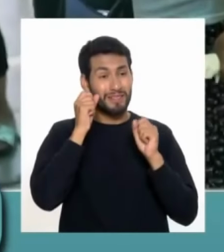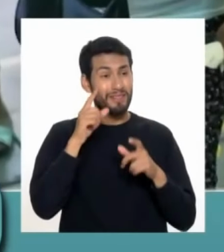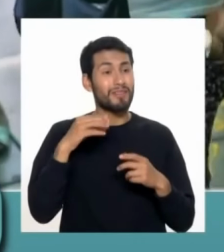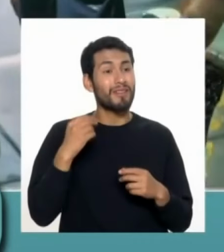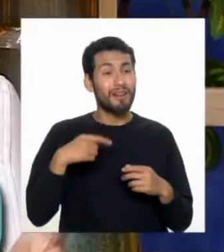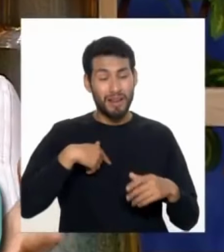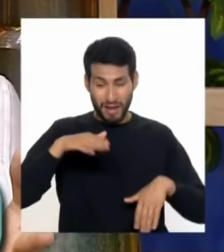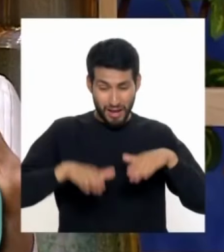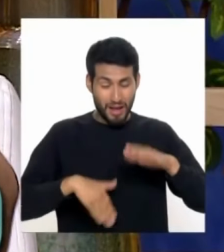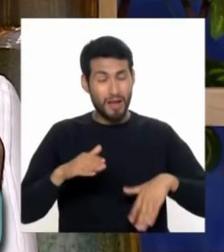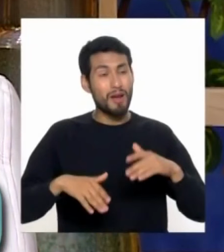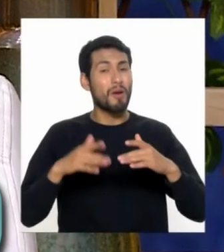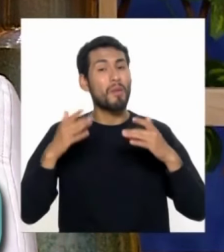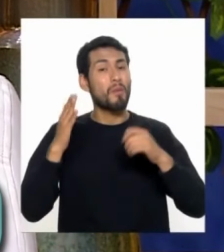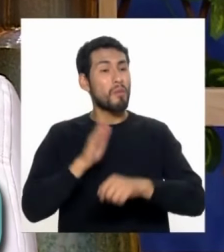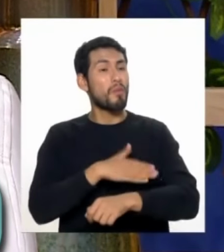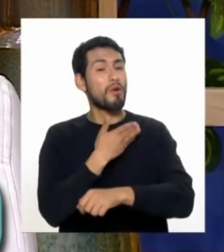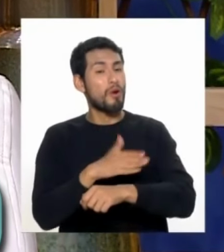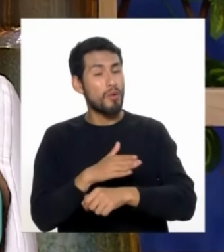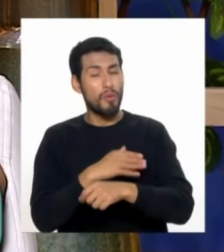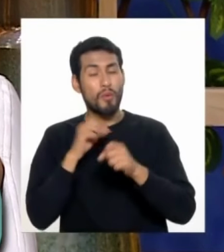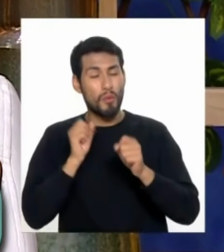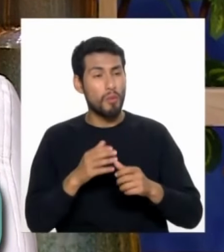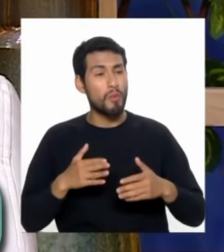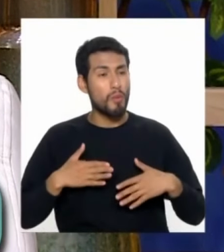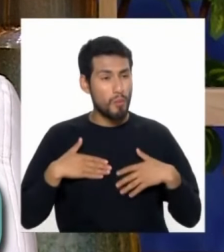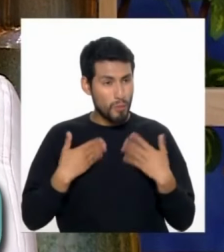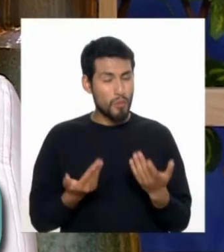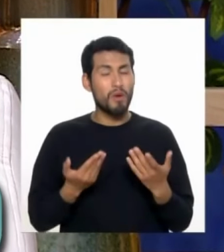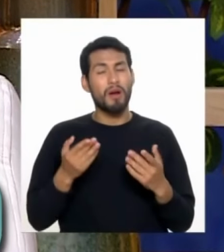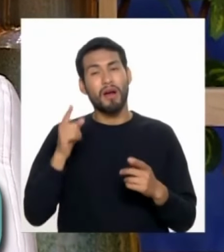través del cajón y de la música puedes lograr